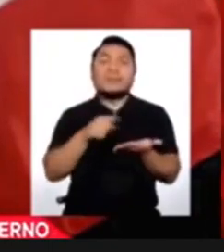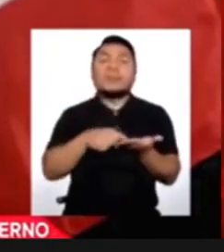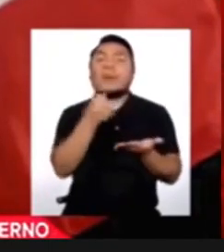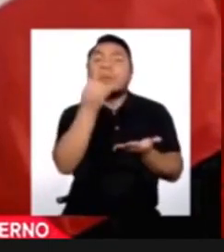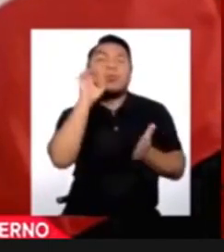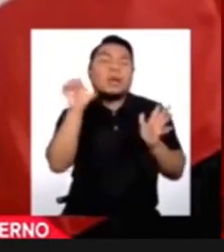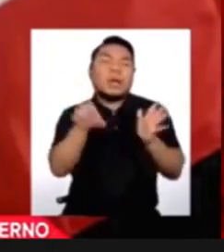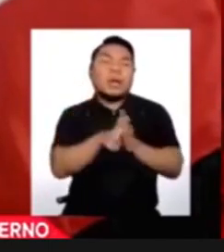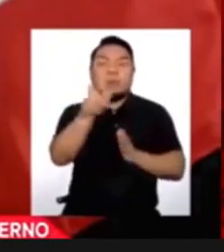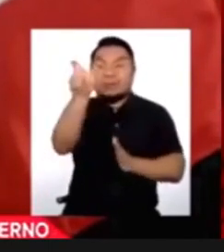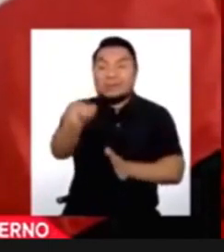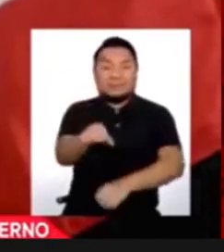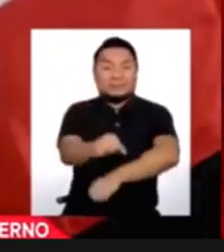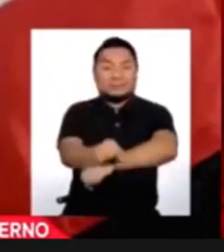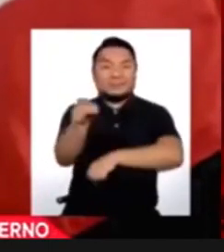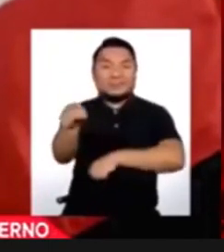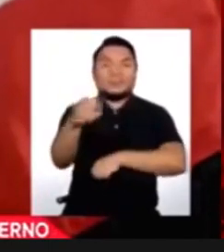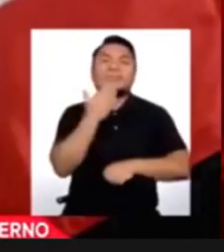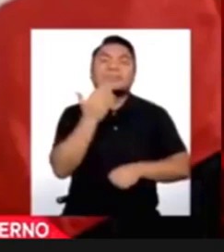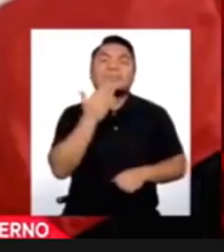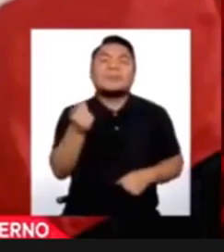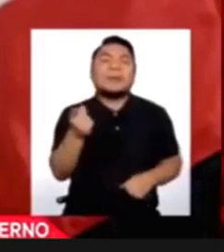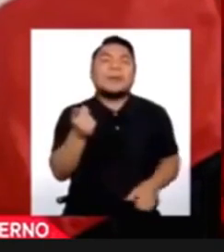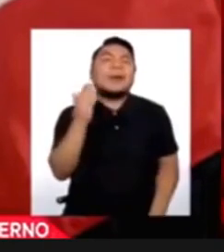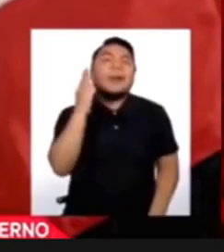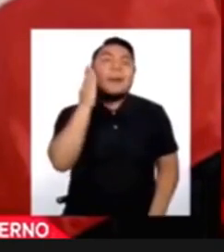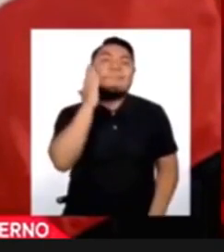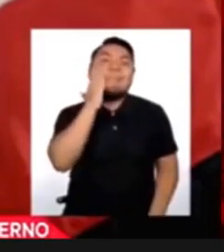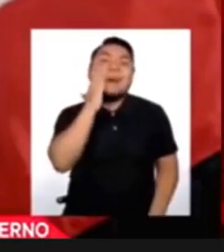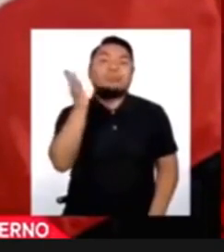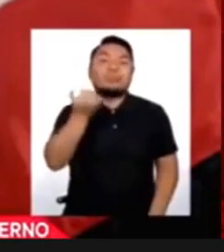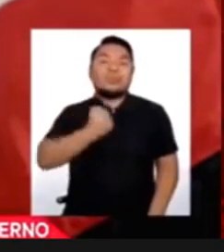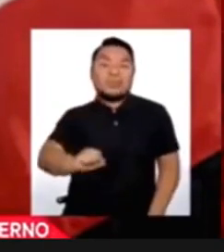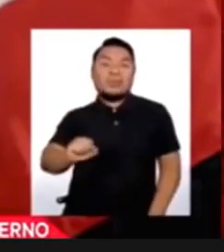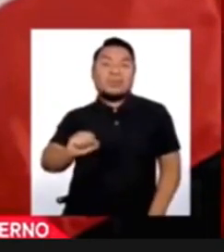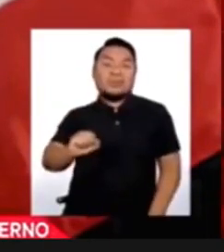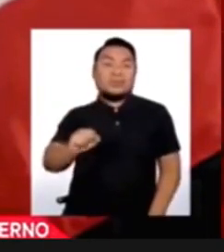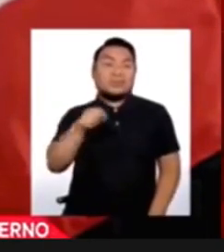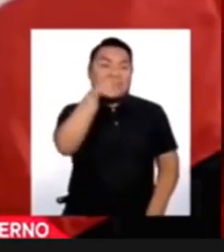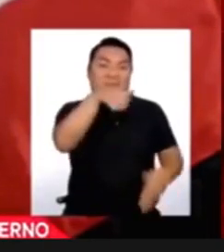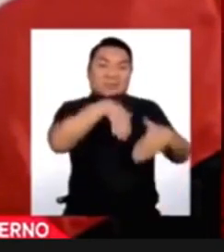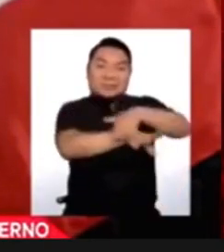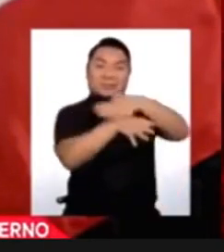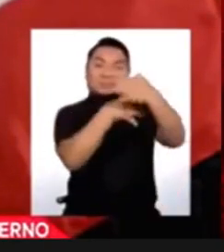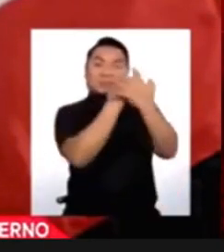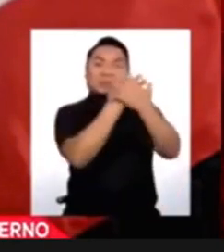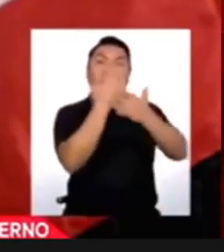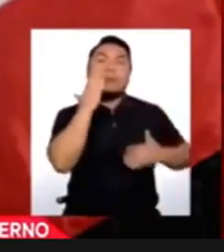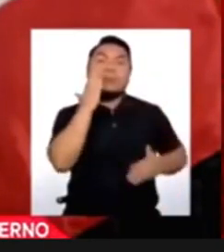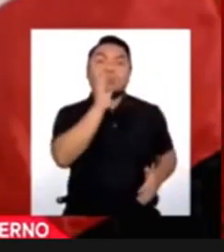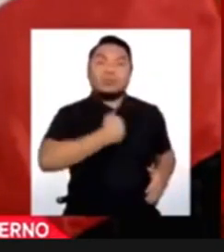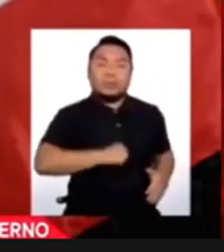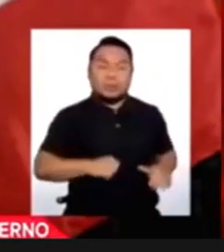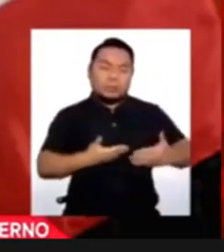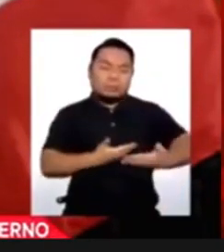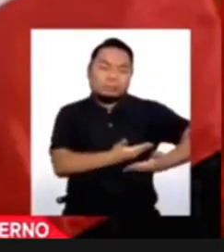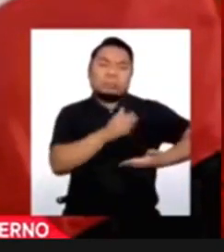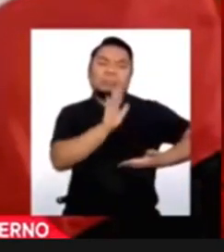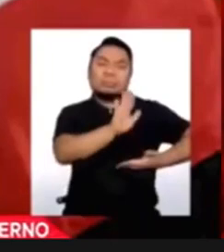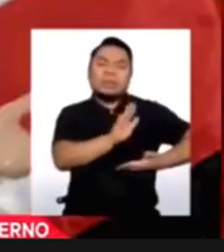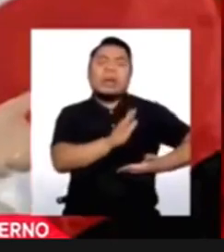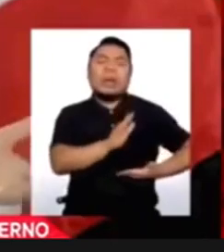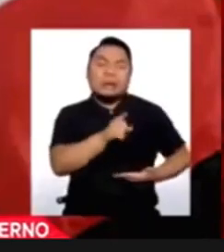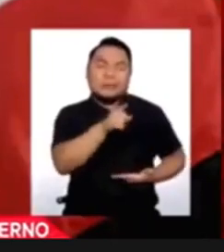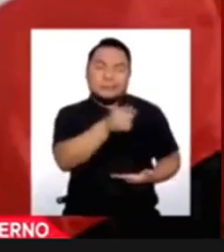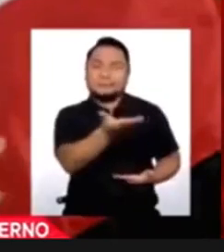privadas de su libertad que son madres con hijos, están con sus niños en el penal. Entonces a